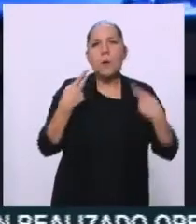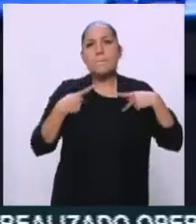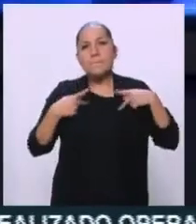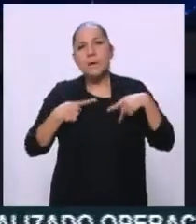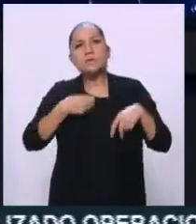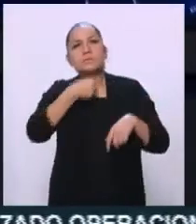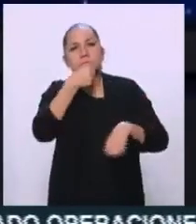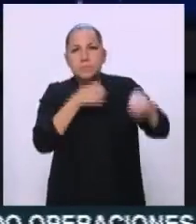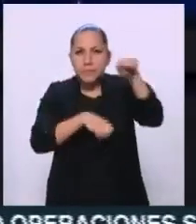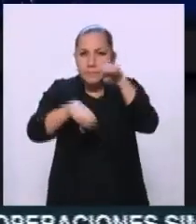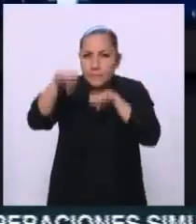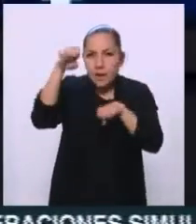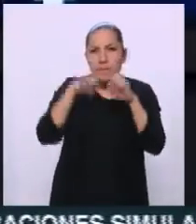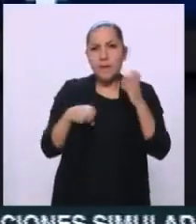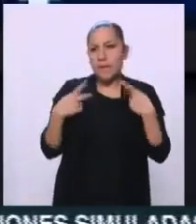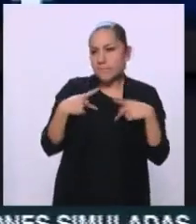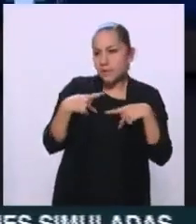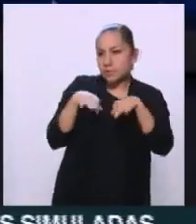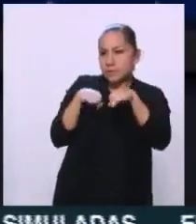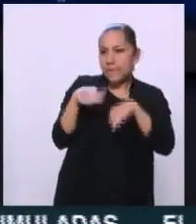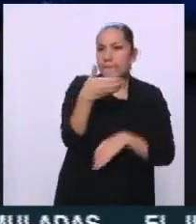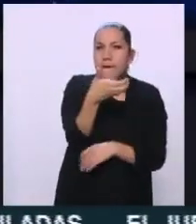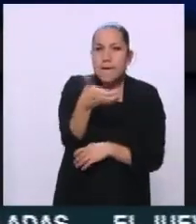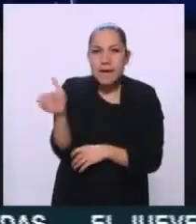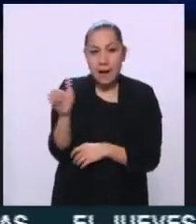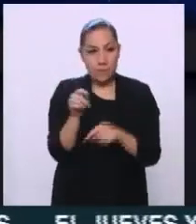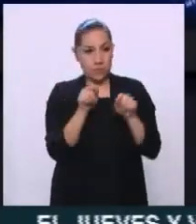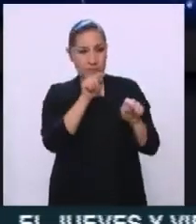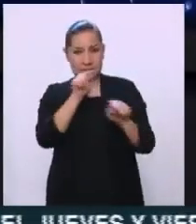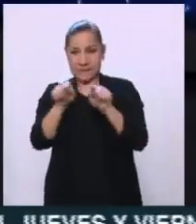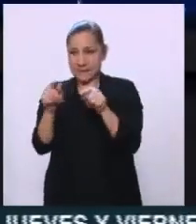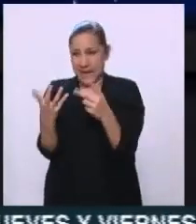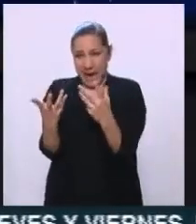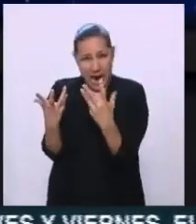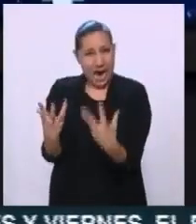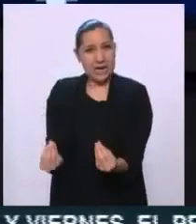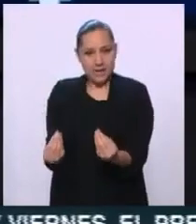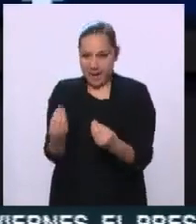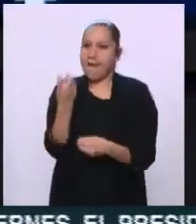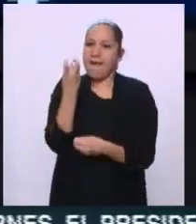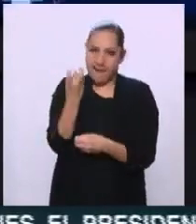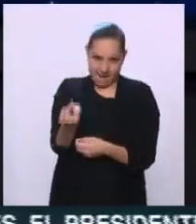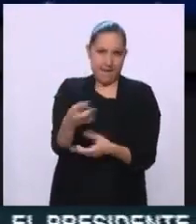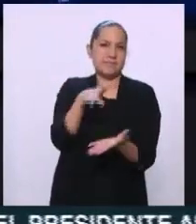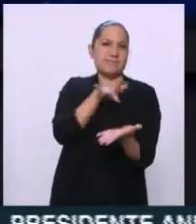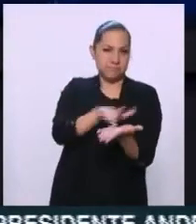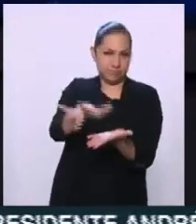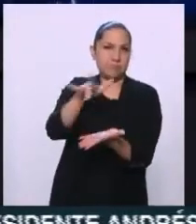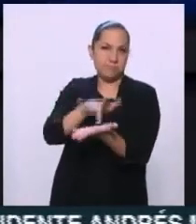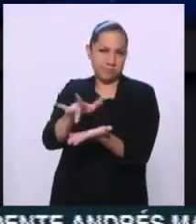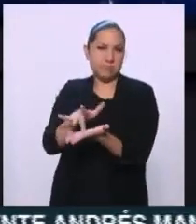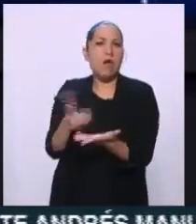no ocurría antes, y claro, los que antes se beneficiaban